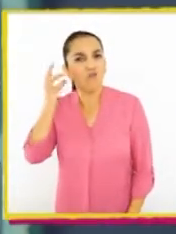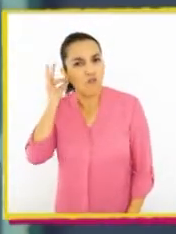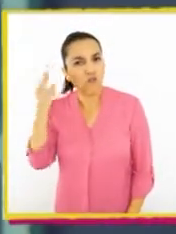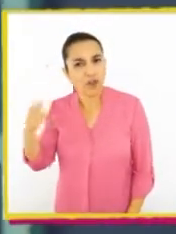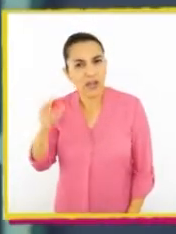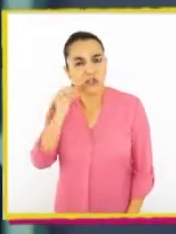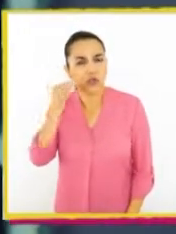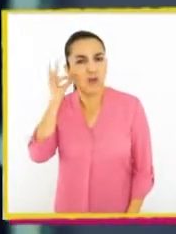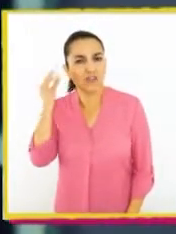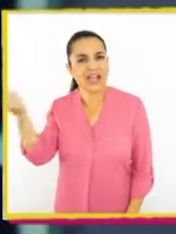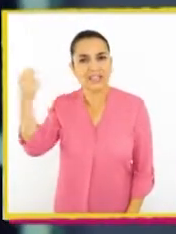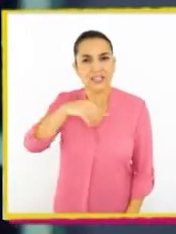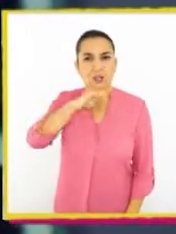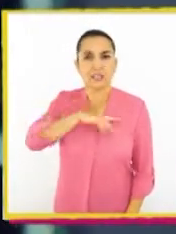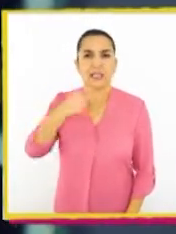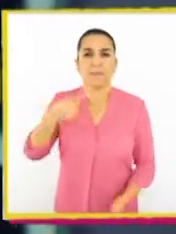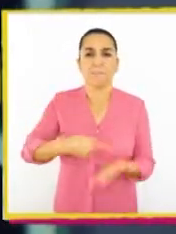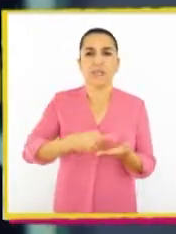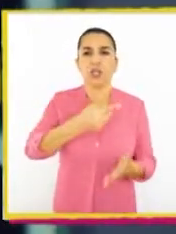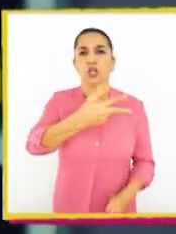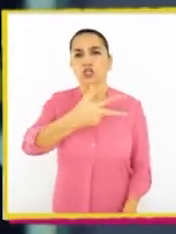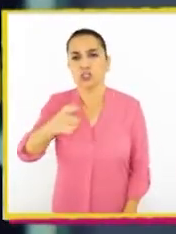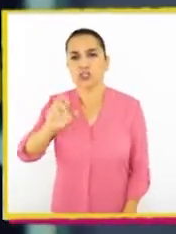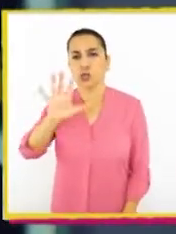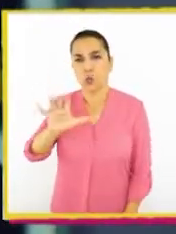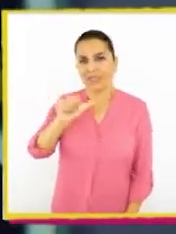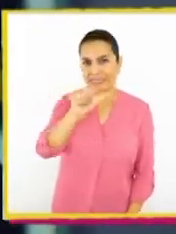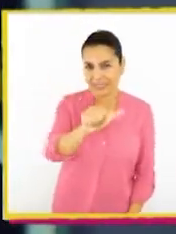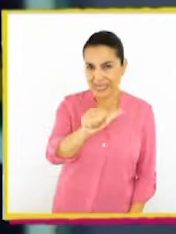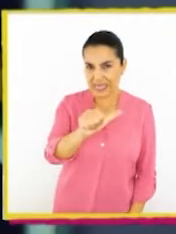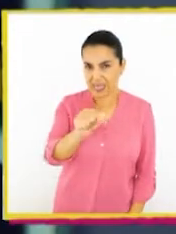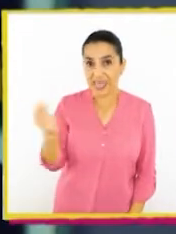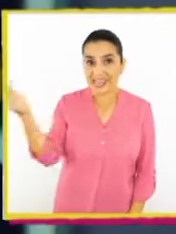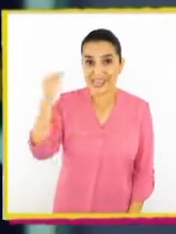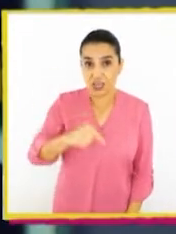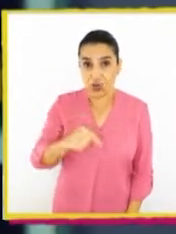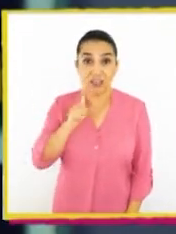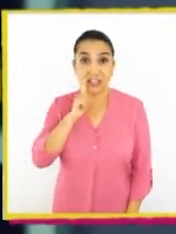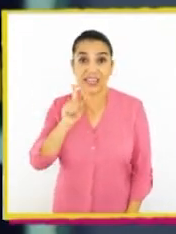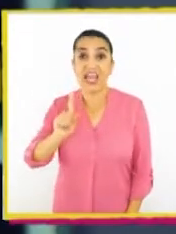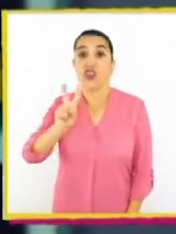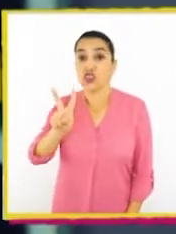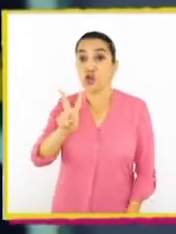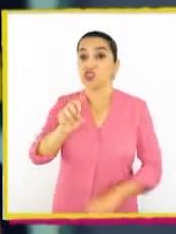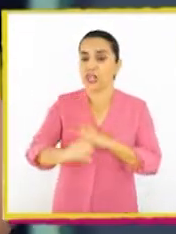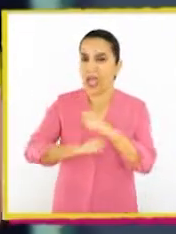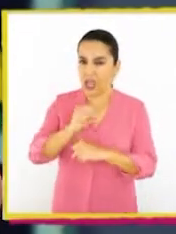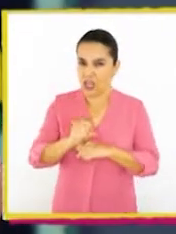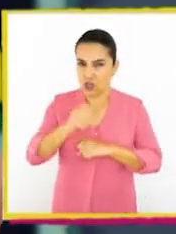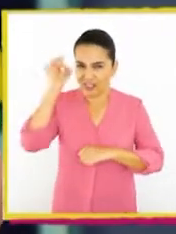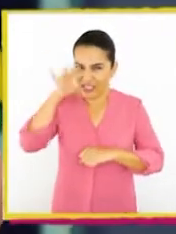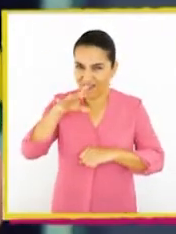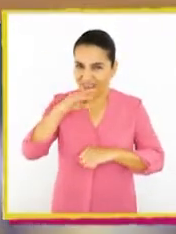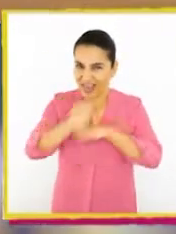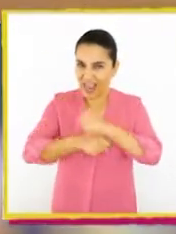año 1856 y que cuando llegó tenía 2 años. ¿Podemos saber en qué año